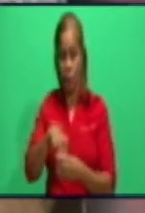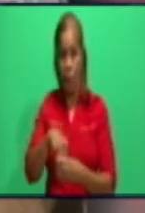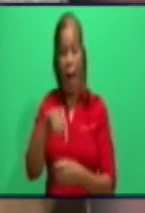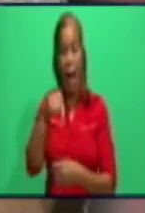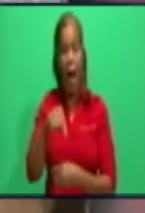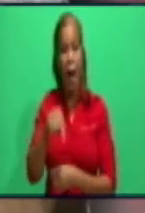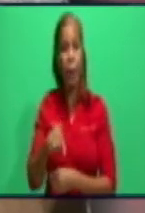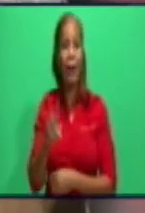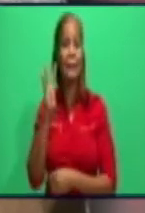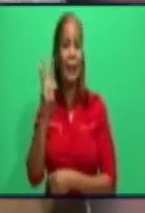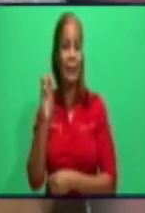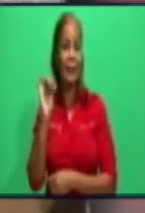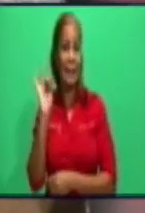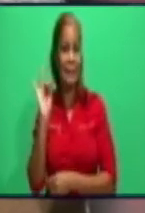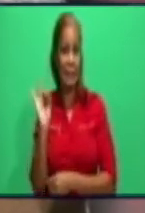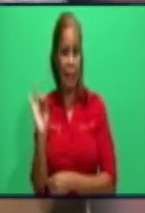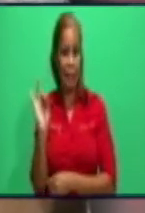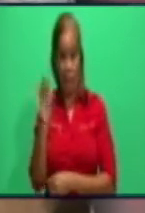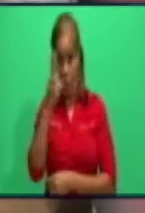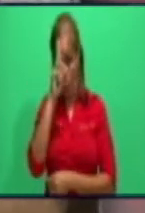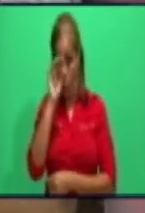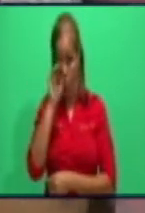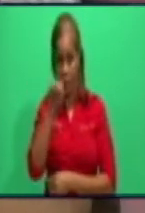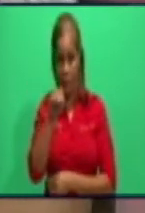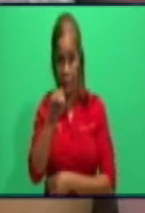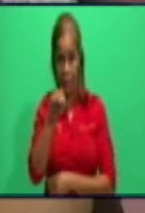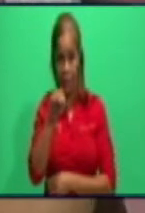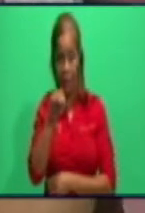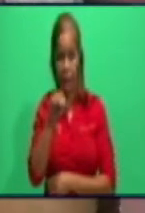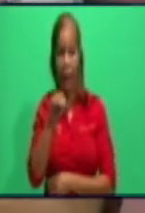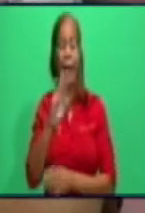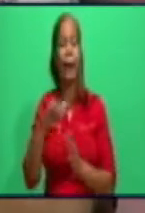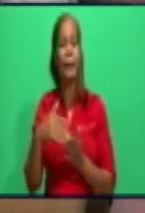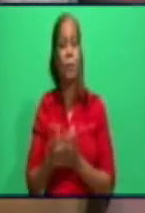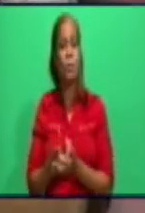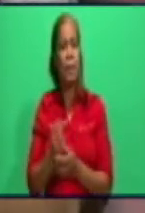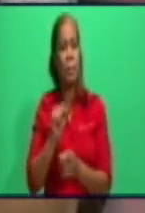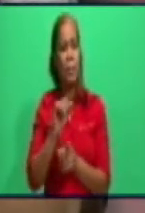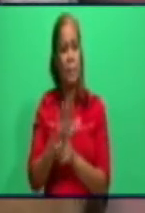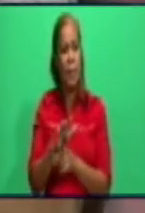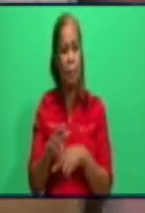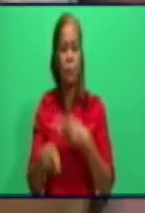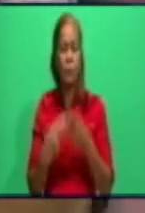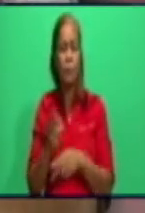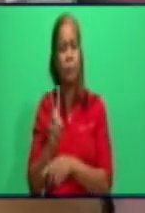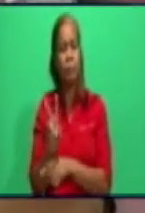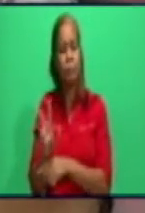37 pacientes allí hospitalizados. Inicialmente, en una pesquisa activa,